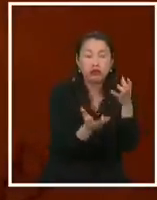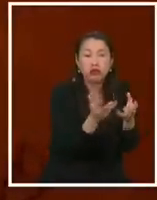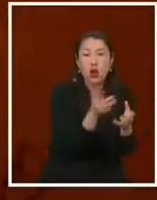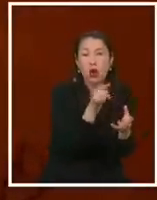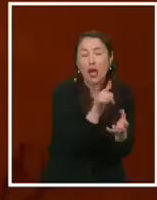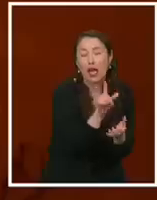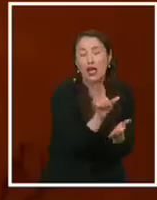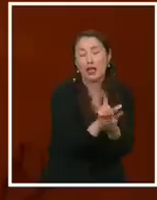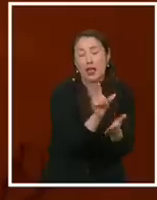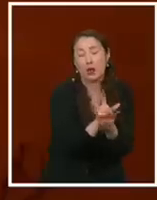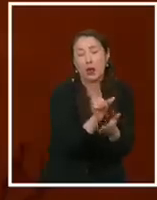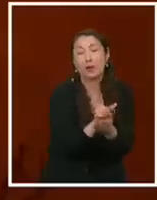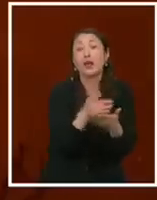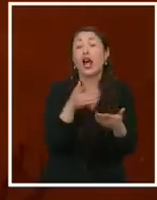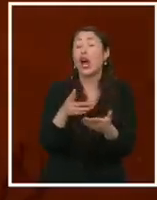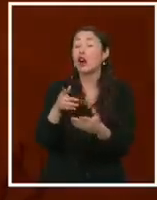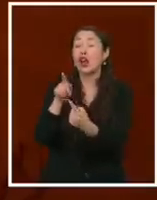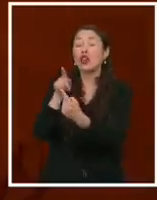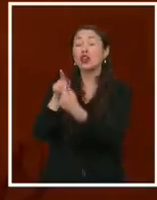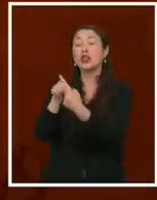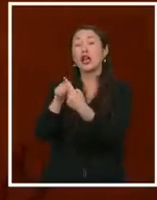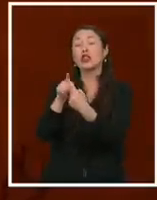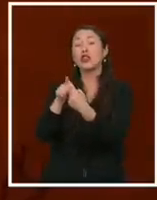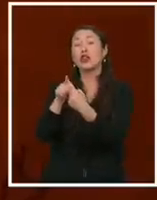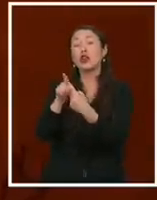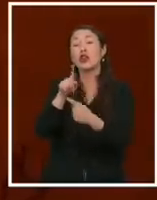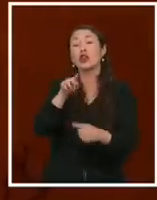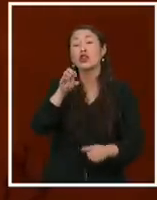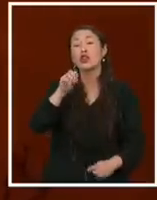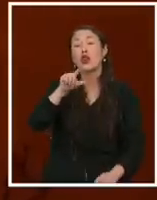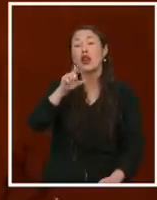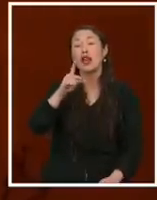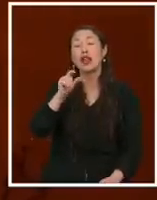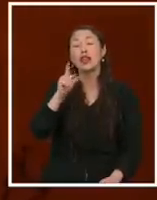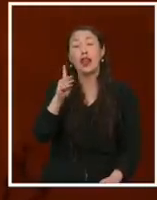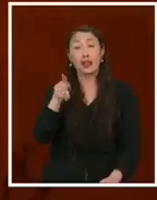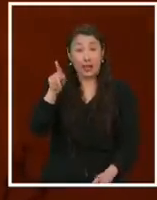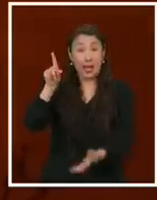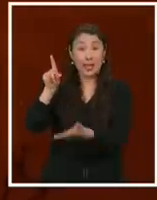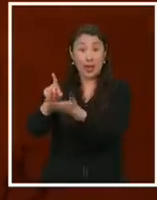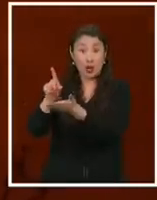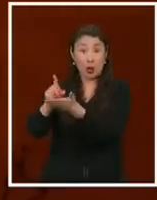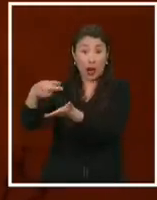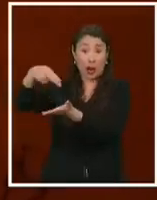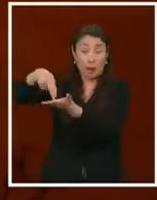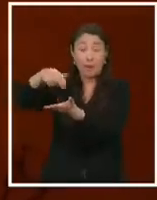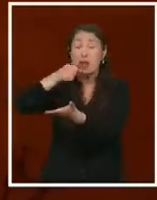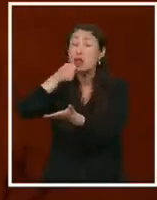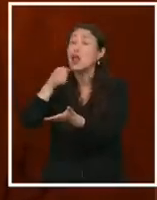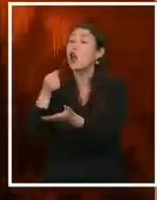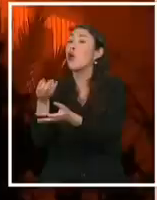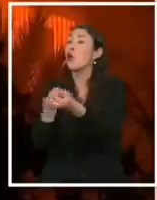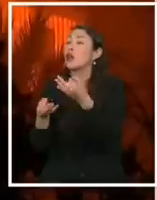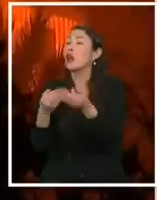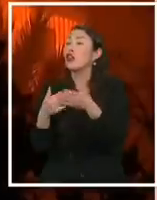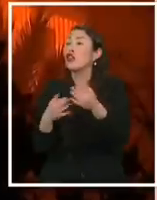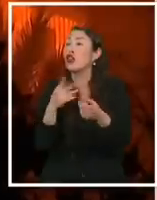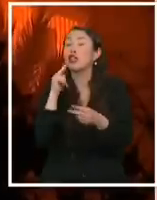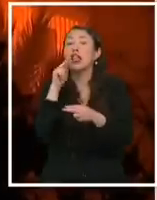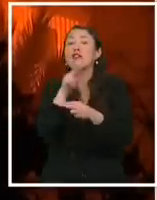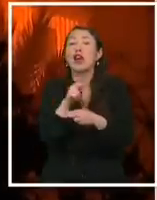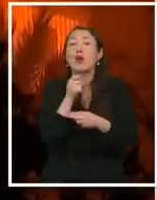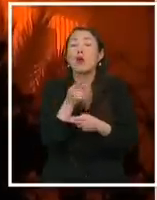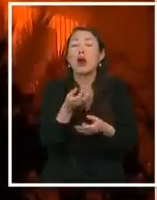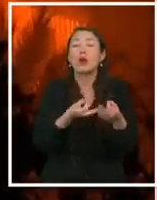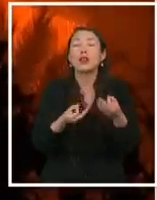ese momento activos. Vamos con Soledad Rodríguez, que está en la zona. Soledad, nos cuentas dónde estás específicamente, qué estás viendo. Buenas